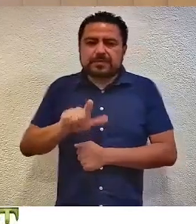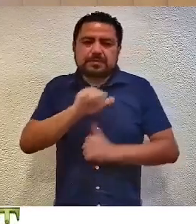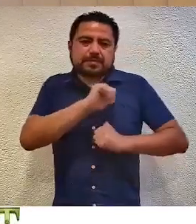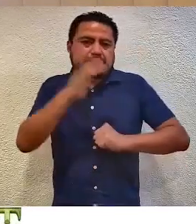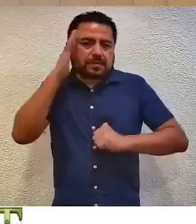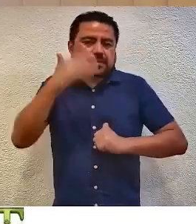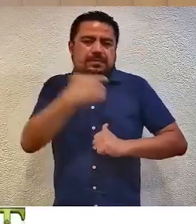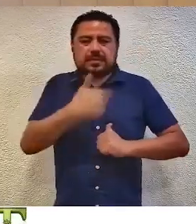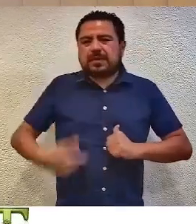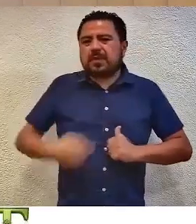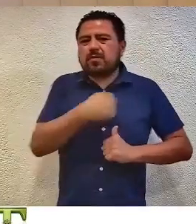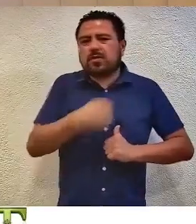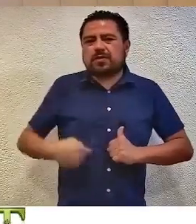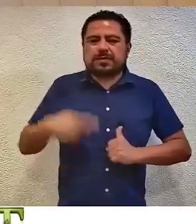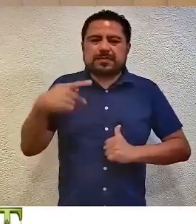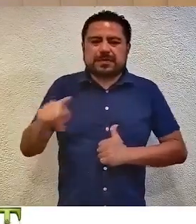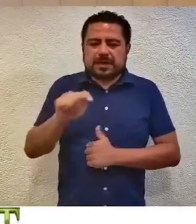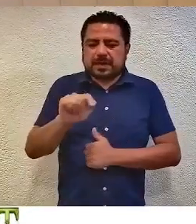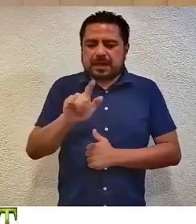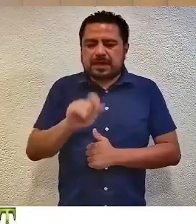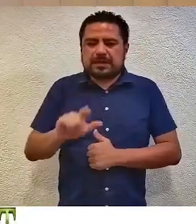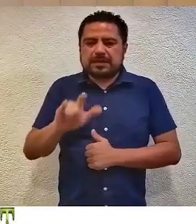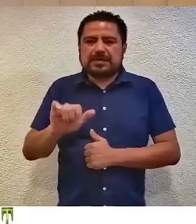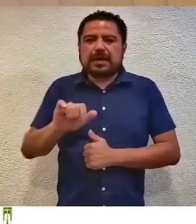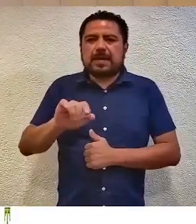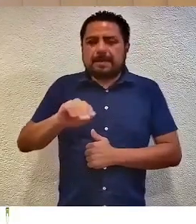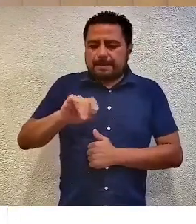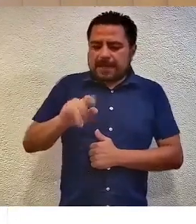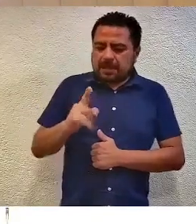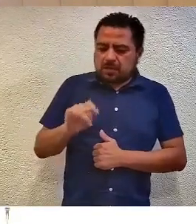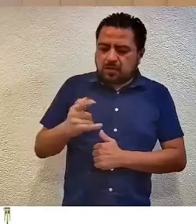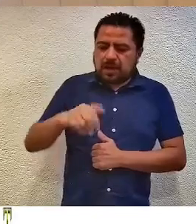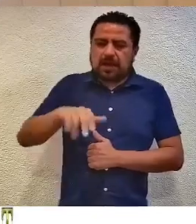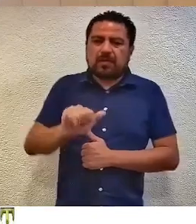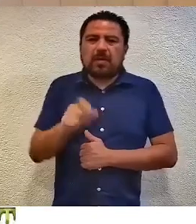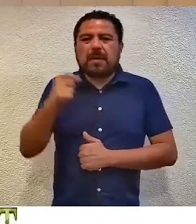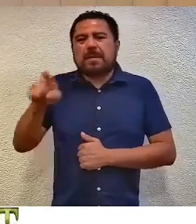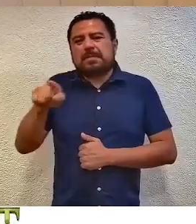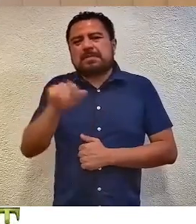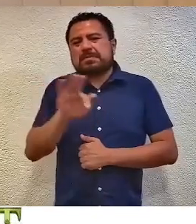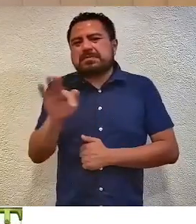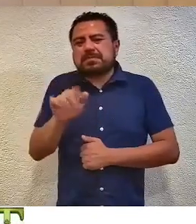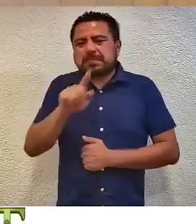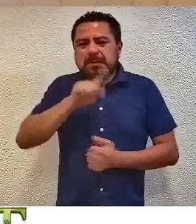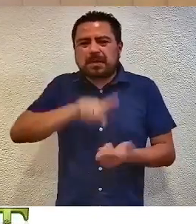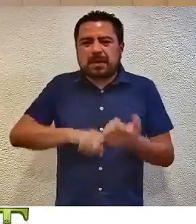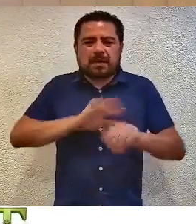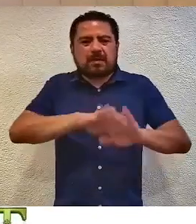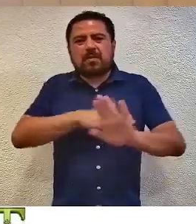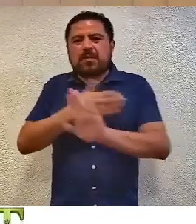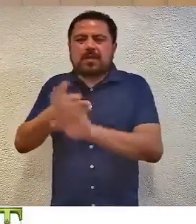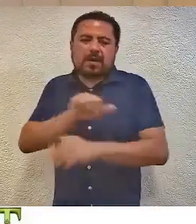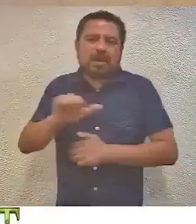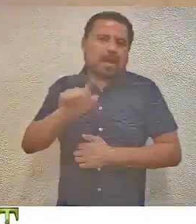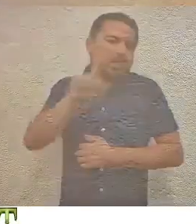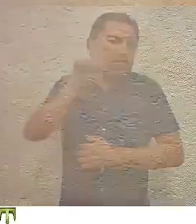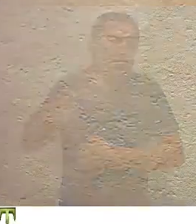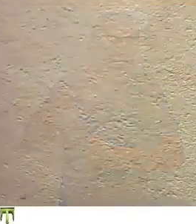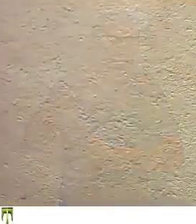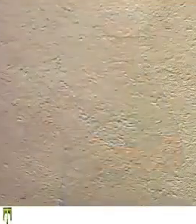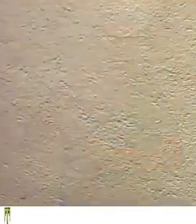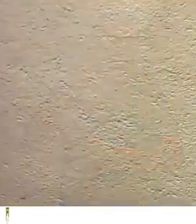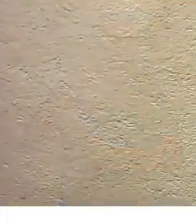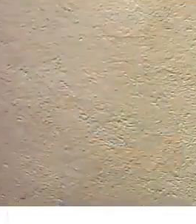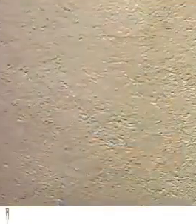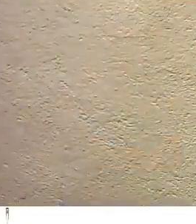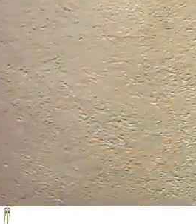de presidenta municipal de Tlalixaquilla de Maldonado, por presuntos actos que podrían constituir violencia política en razón de género, señalando